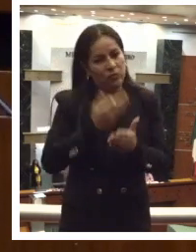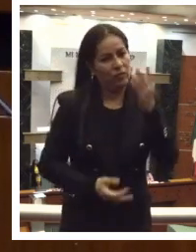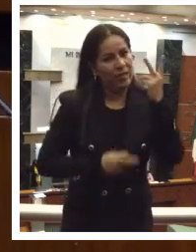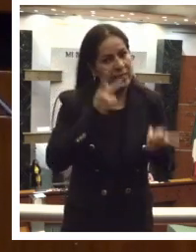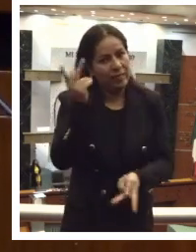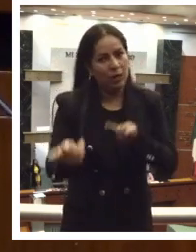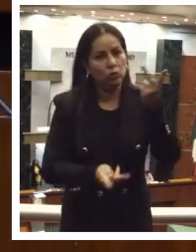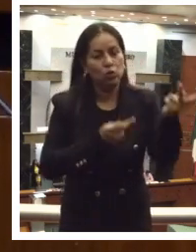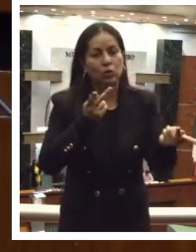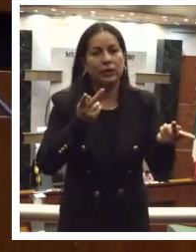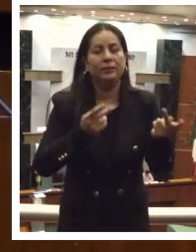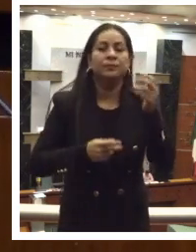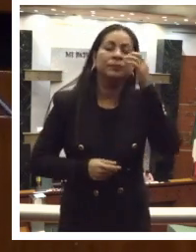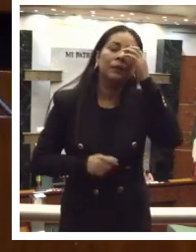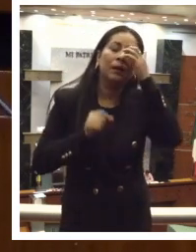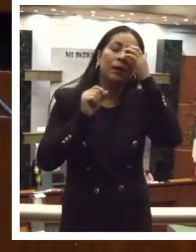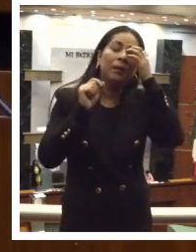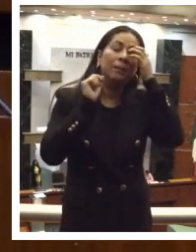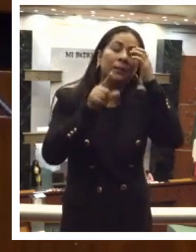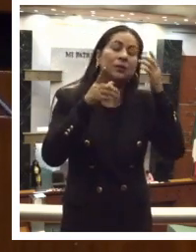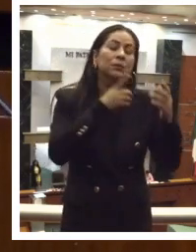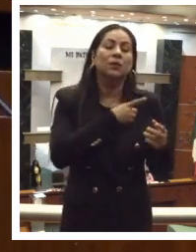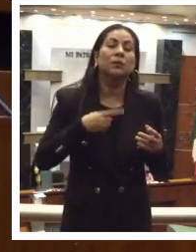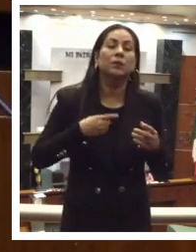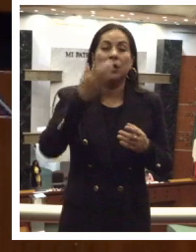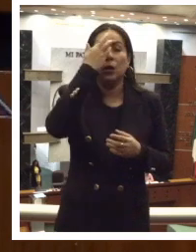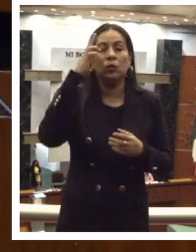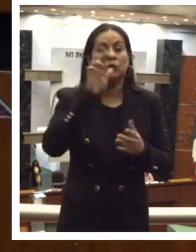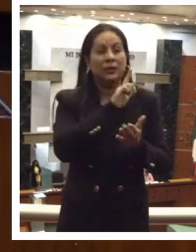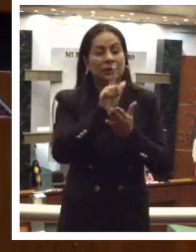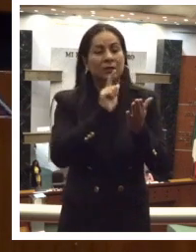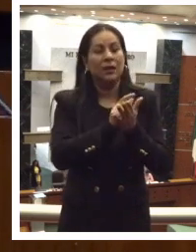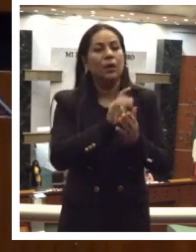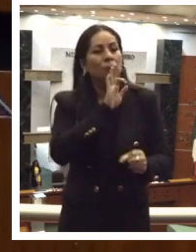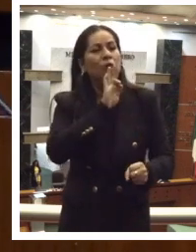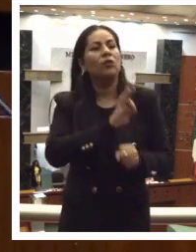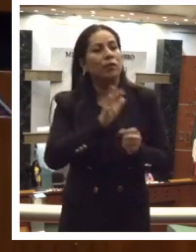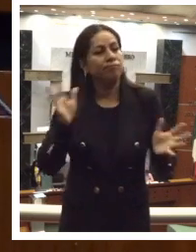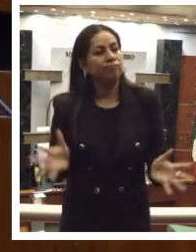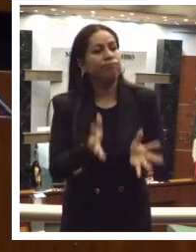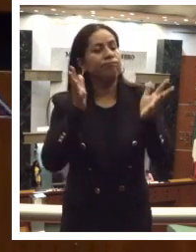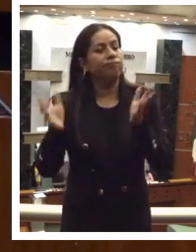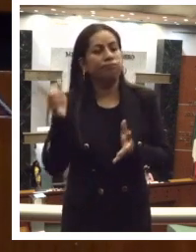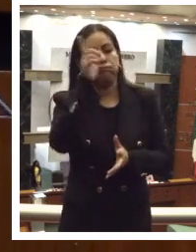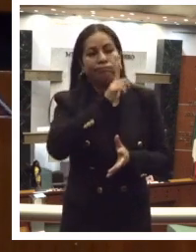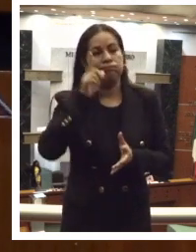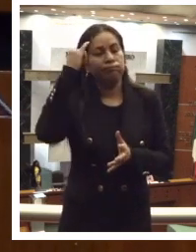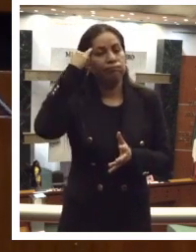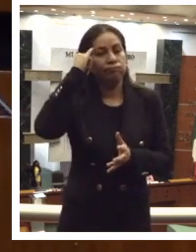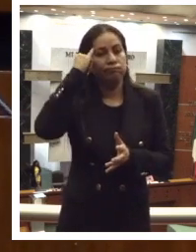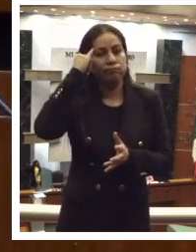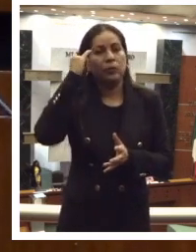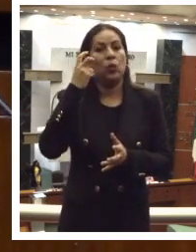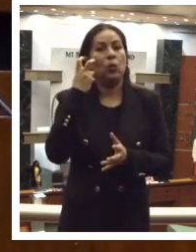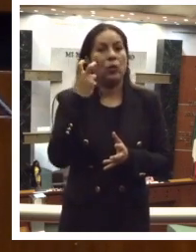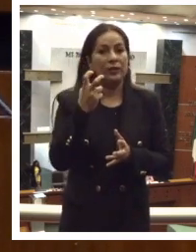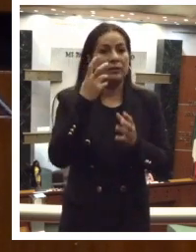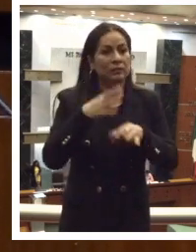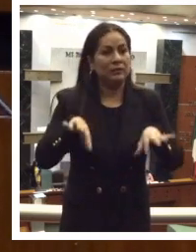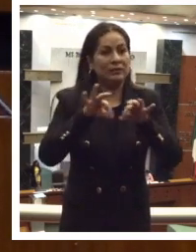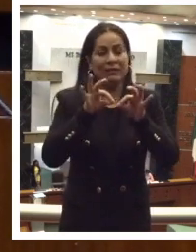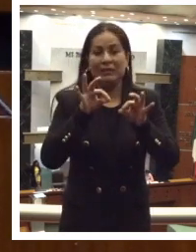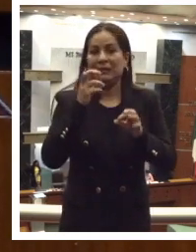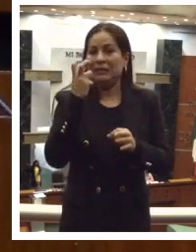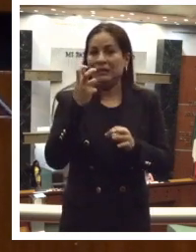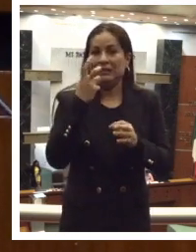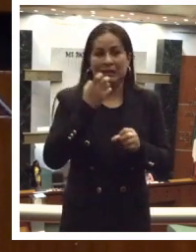consulta. También debemos reconocer que en esta reforma se busca proteger y promover las lenguas indígenas, una tarea que será crucial